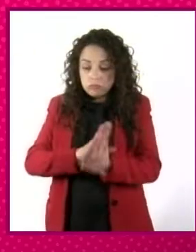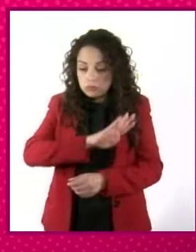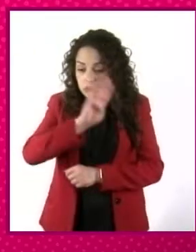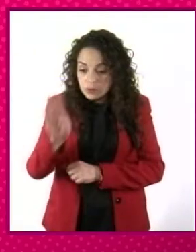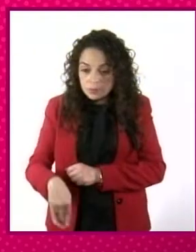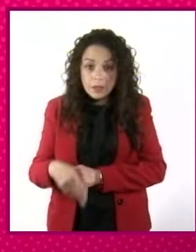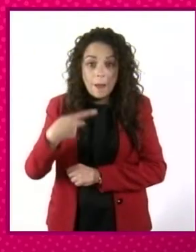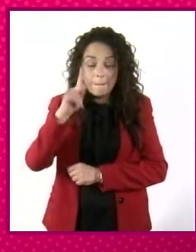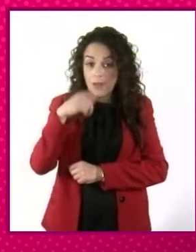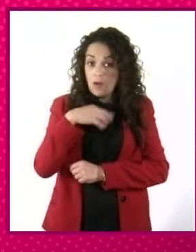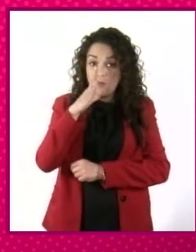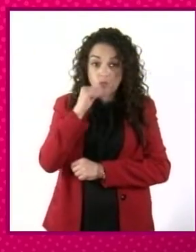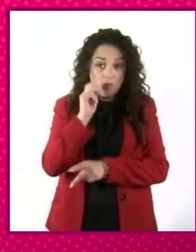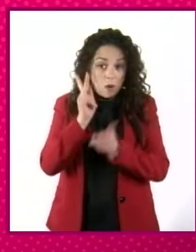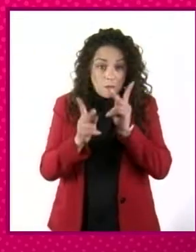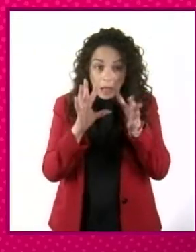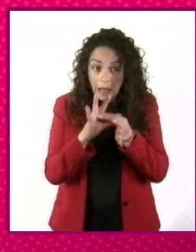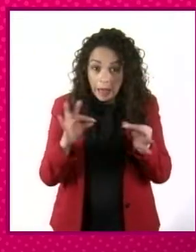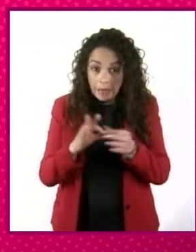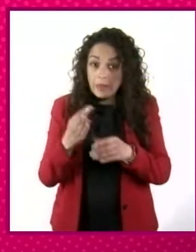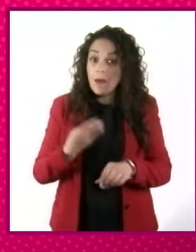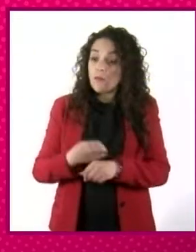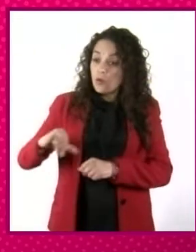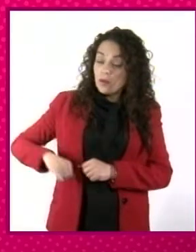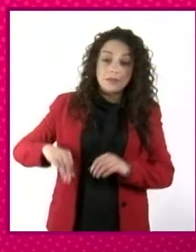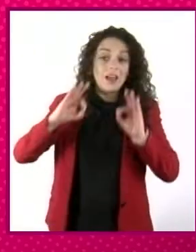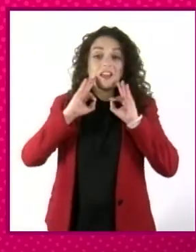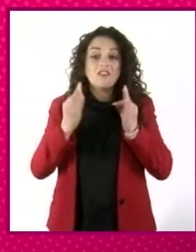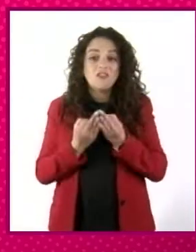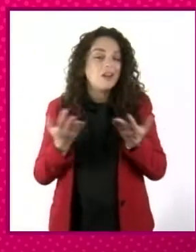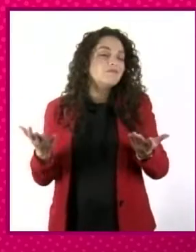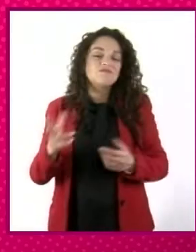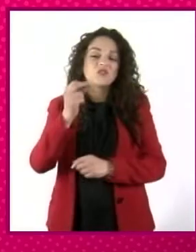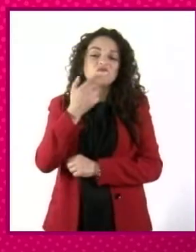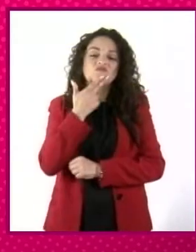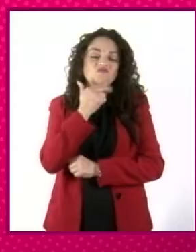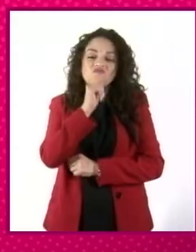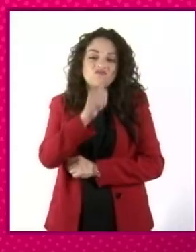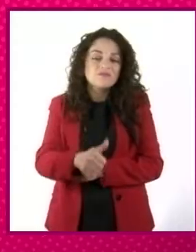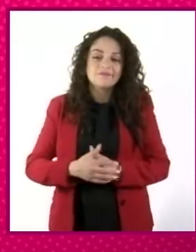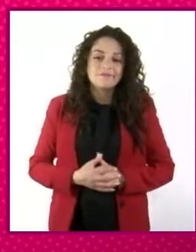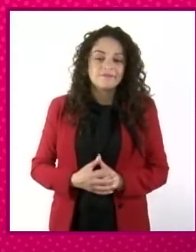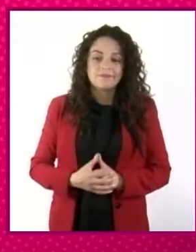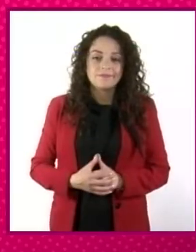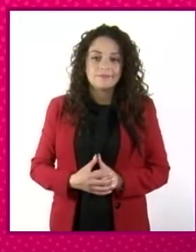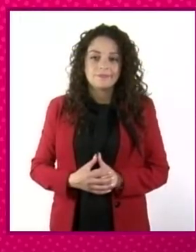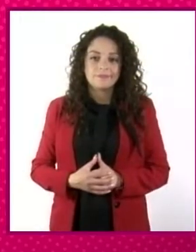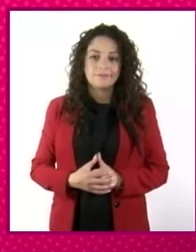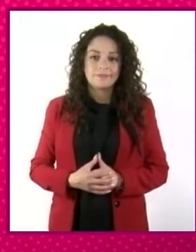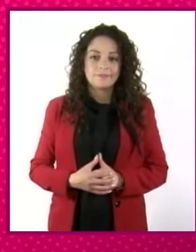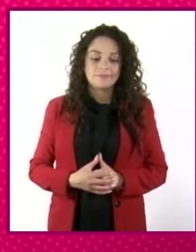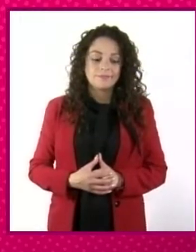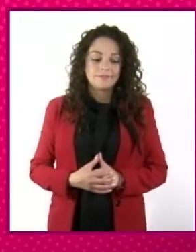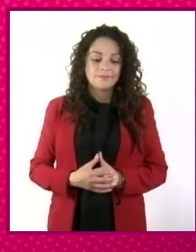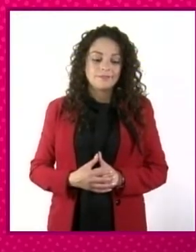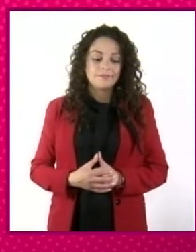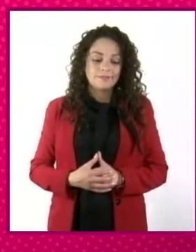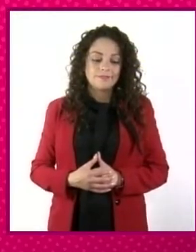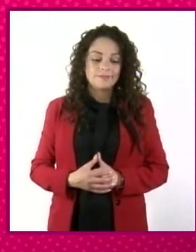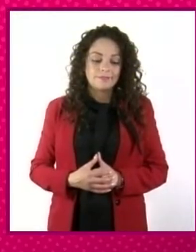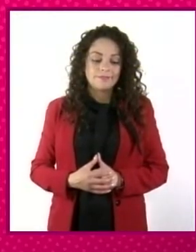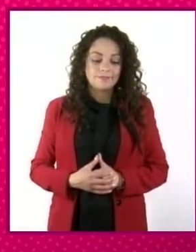puedo contar de forma interesante o atractiva, no sirve de nada. Entonces tiene pies en varias de